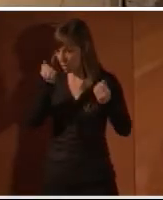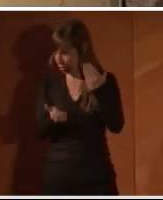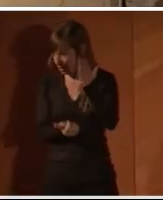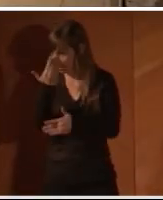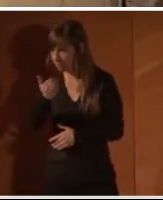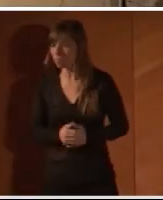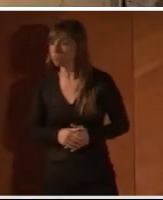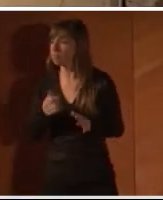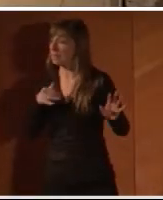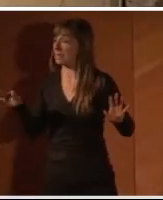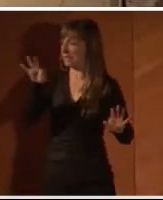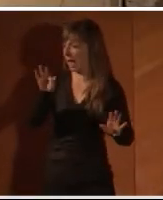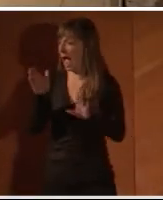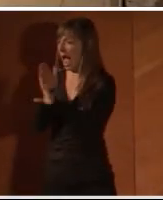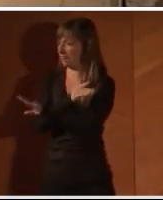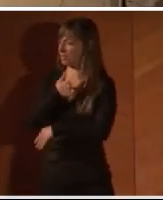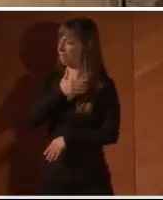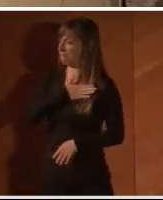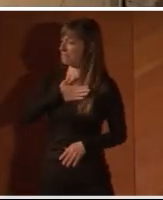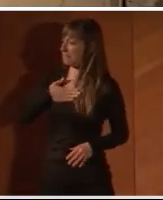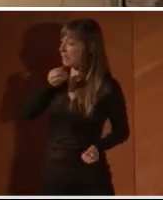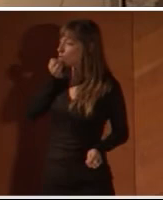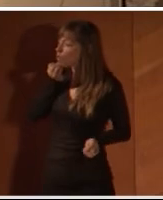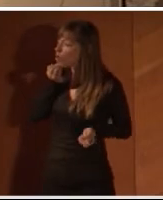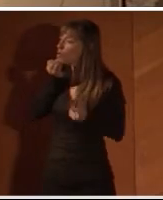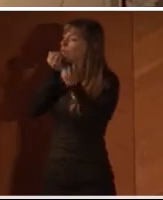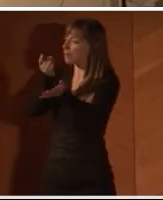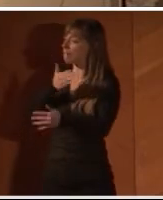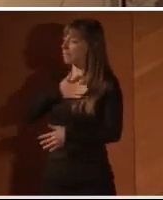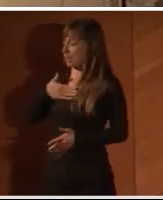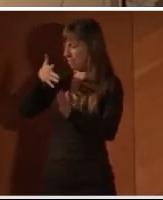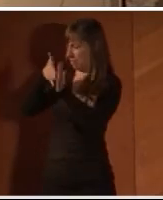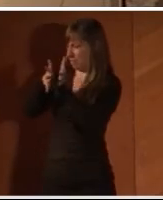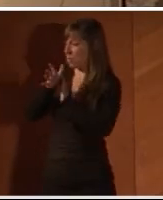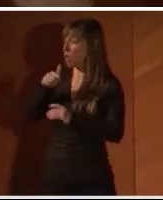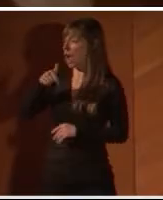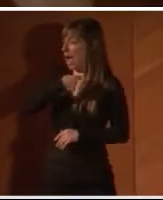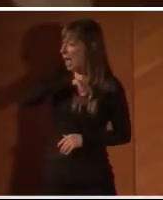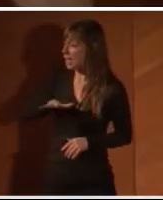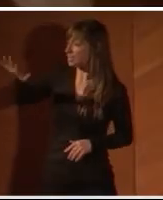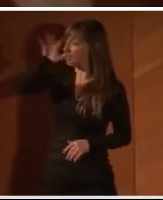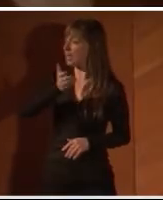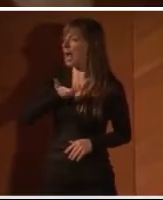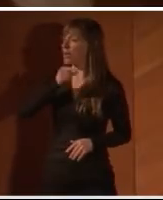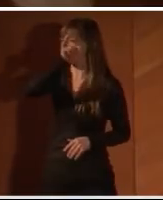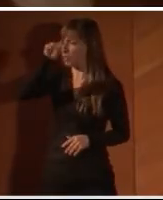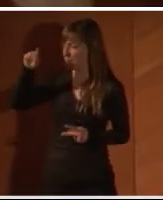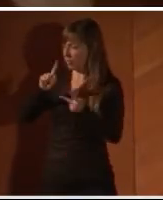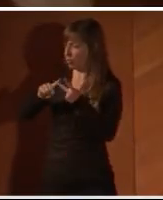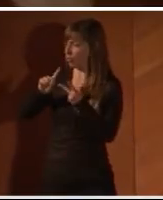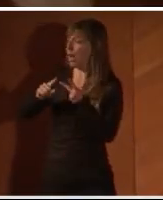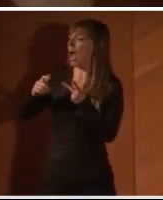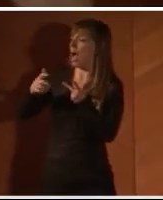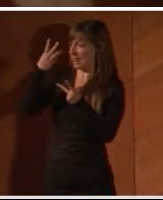que tomen la palabra, os quiero contar, explicaros que 30 ayuntamientos de España, Argentina, Colombia,